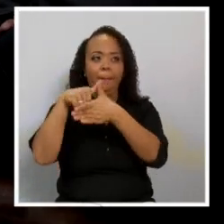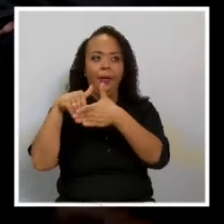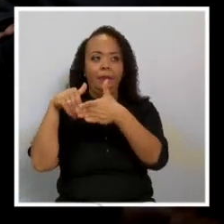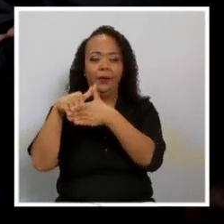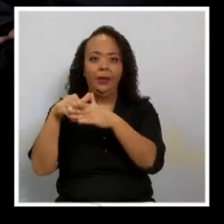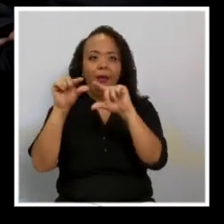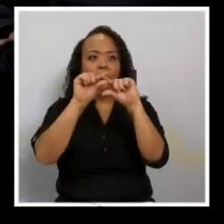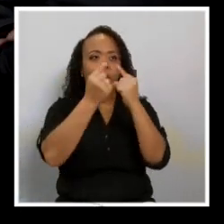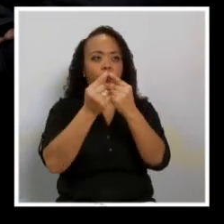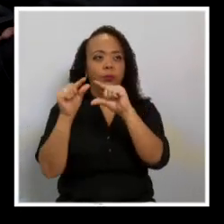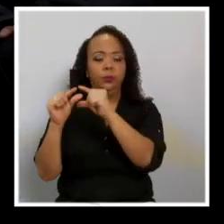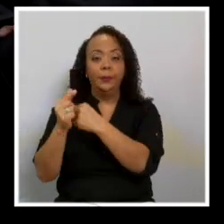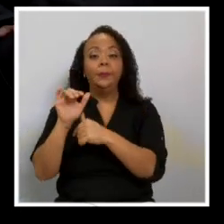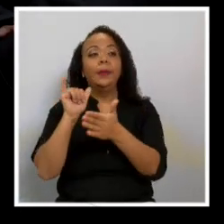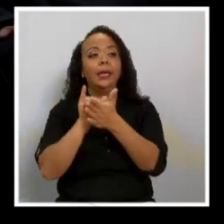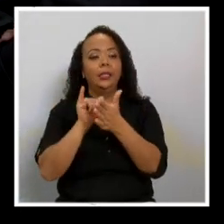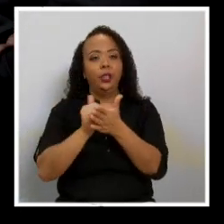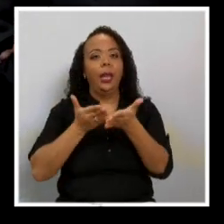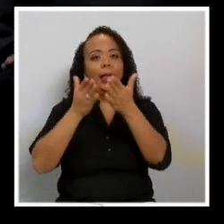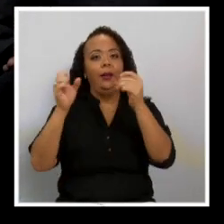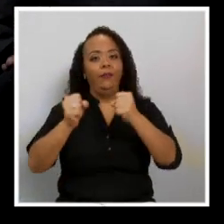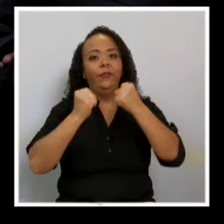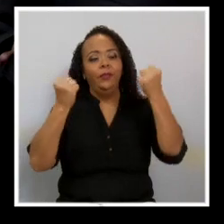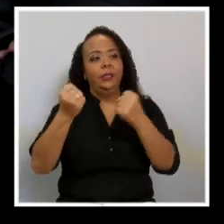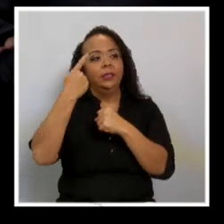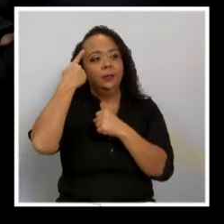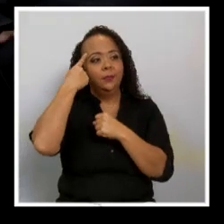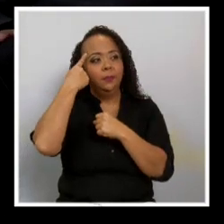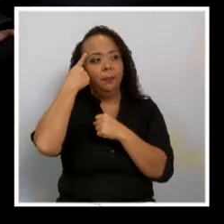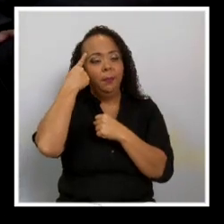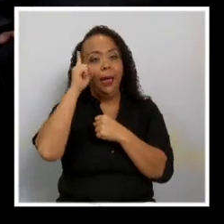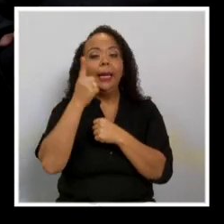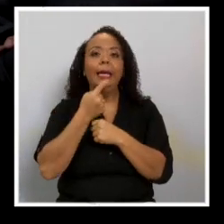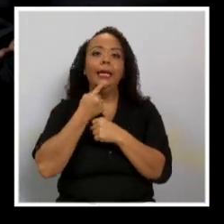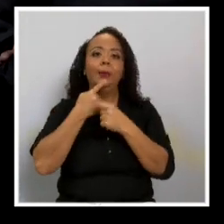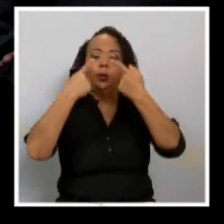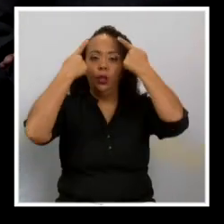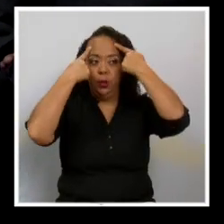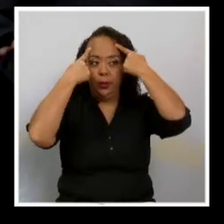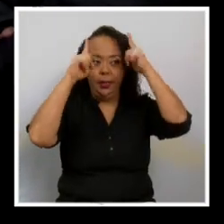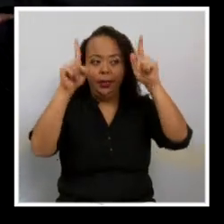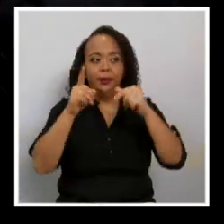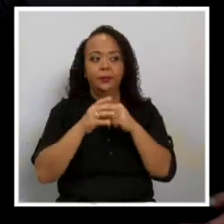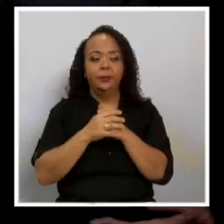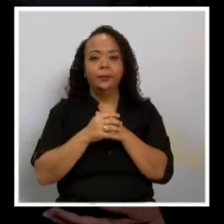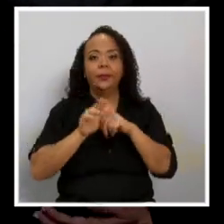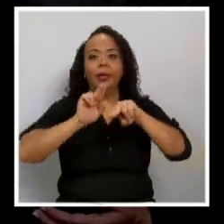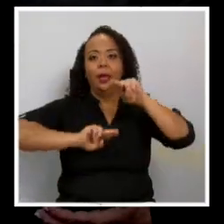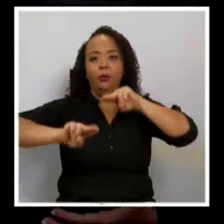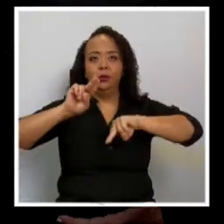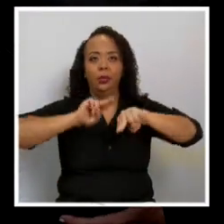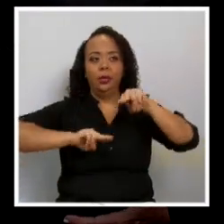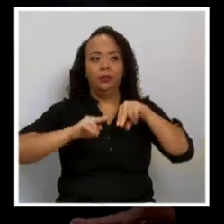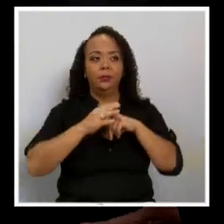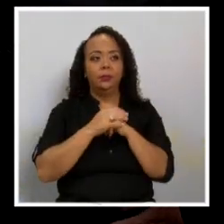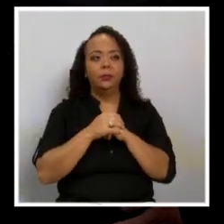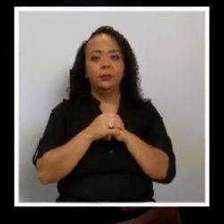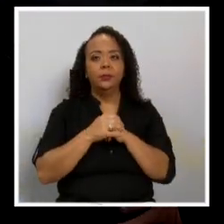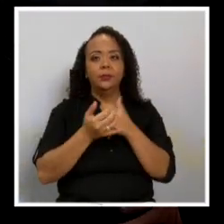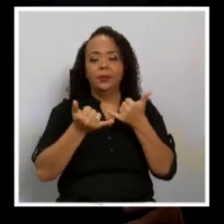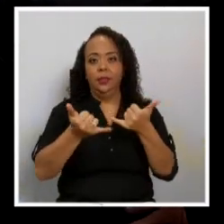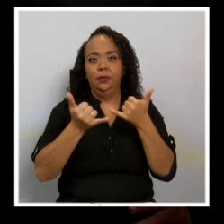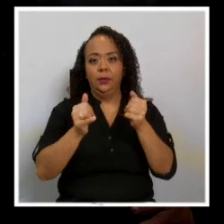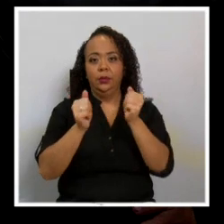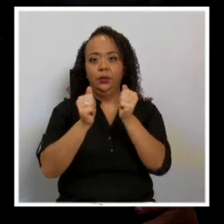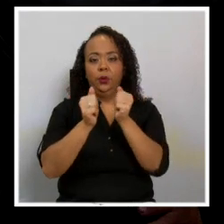de fracciones. Eso le da fuerza para, digamos, haber logrado negociar, o digamos ahora